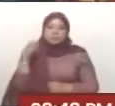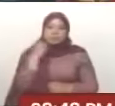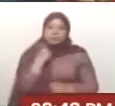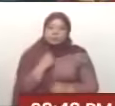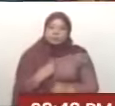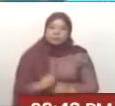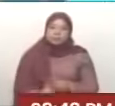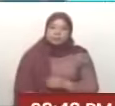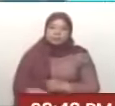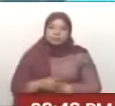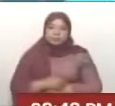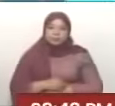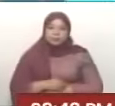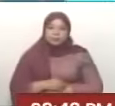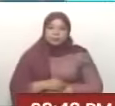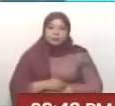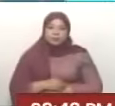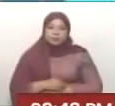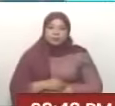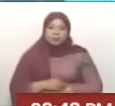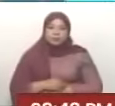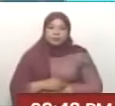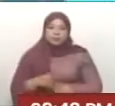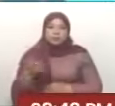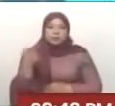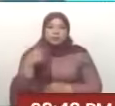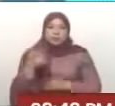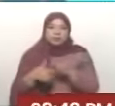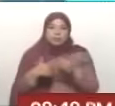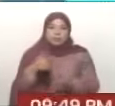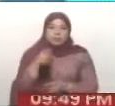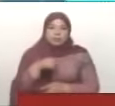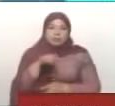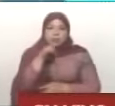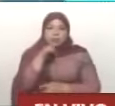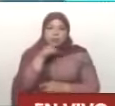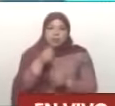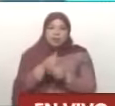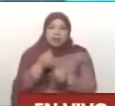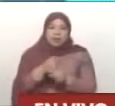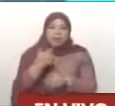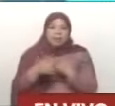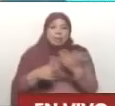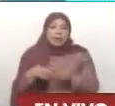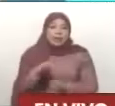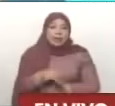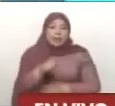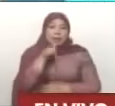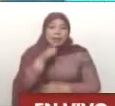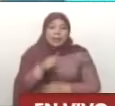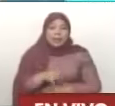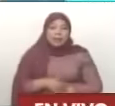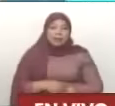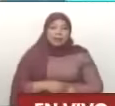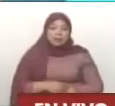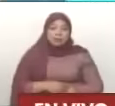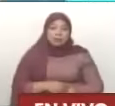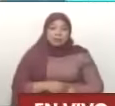Loyo, de la generación 2, de los fundadores que acompañó al comandante Chávez.